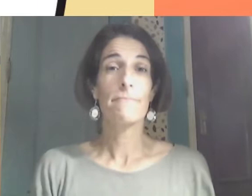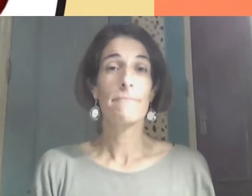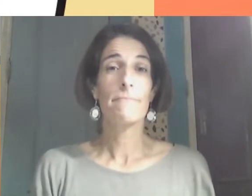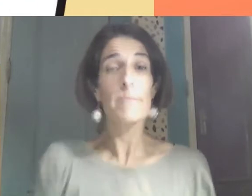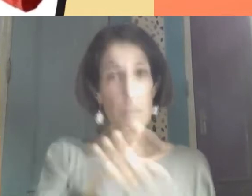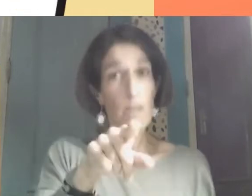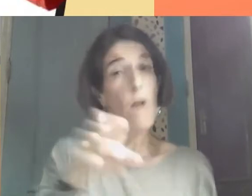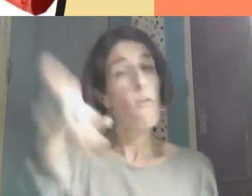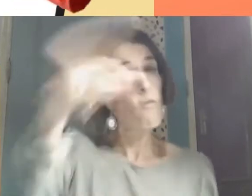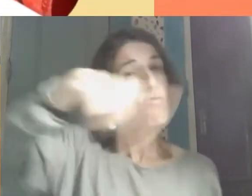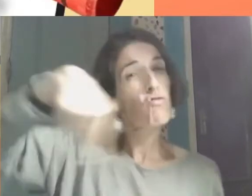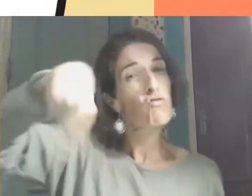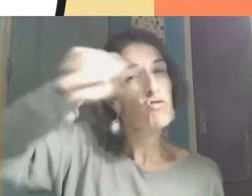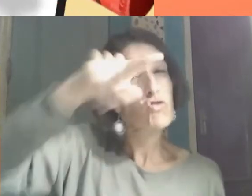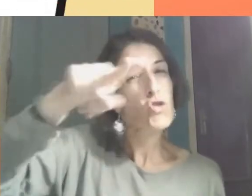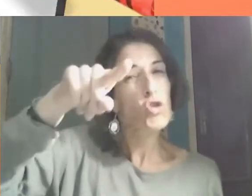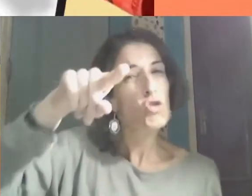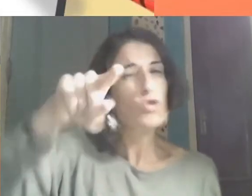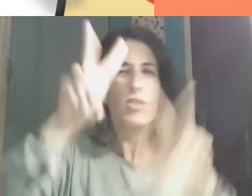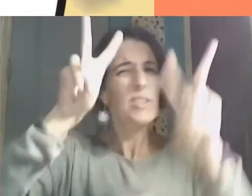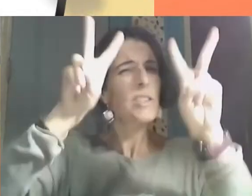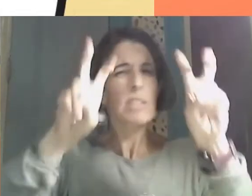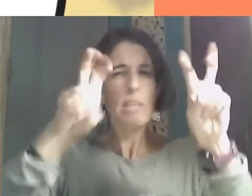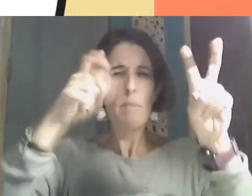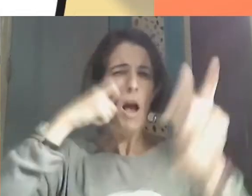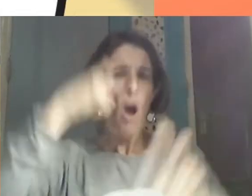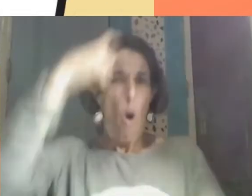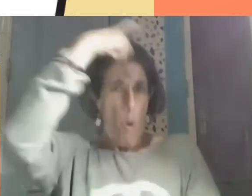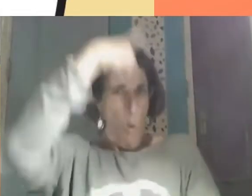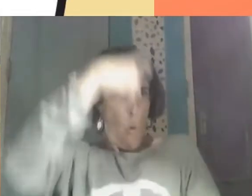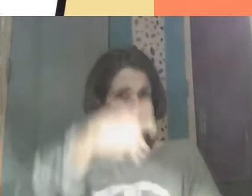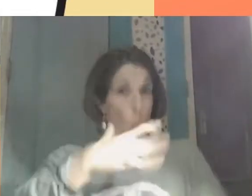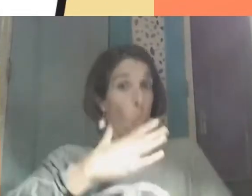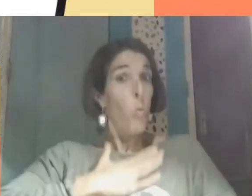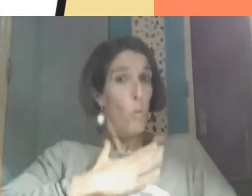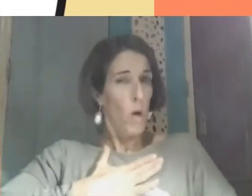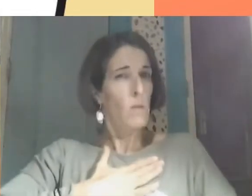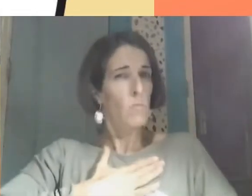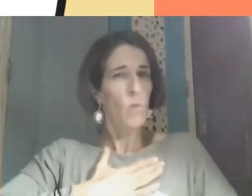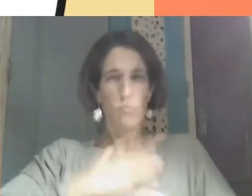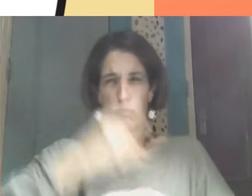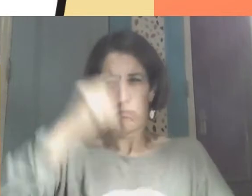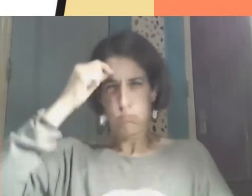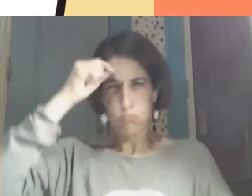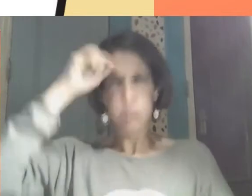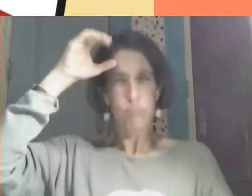sabéis muchas cosas de vuestro cuerpo